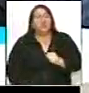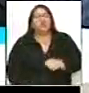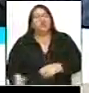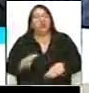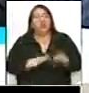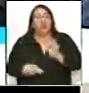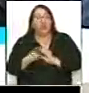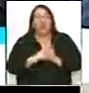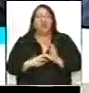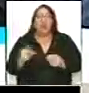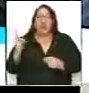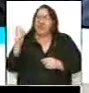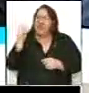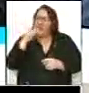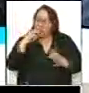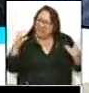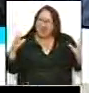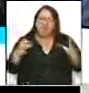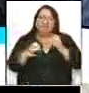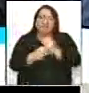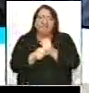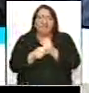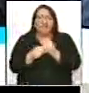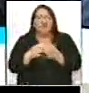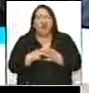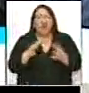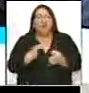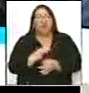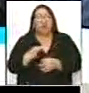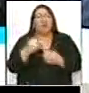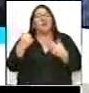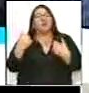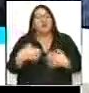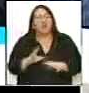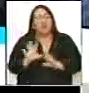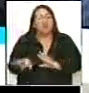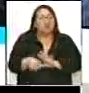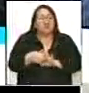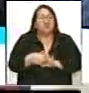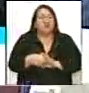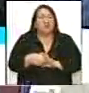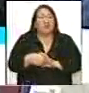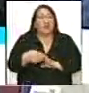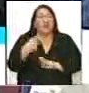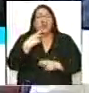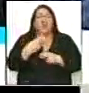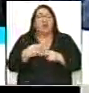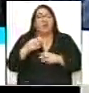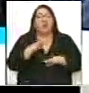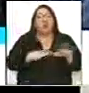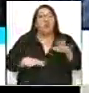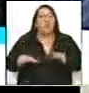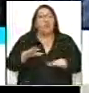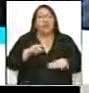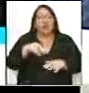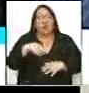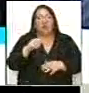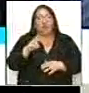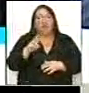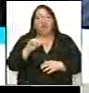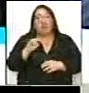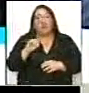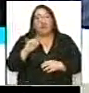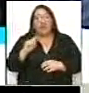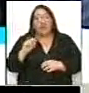regionales, porque es muy difícil captar cuadros en provincias porque ya están adscritos a movimientos regionales, pero tampoco podemos de la noche